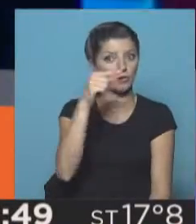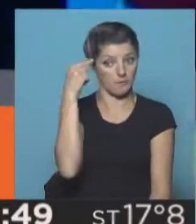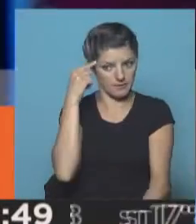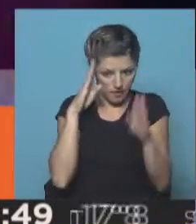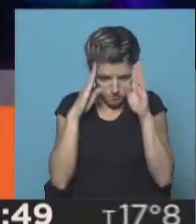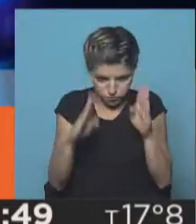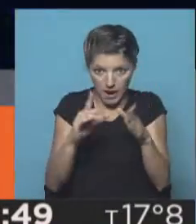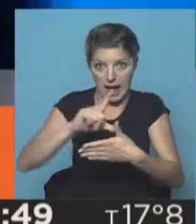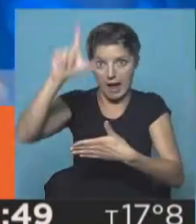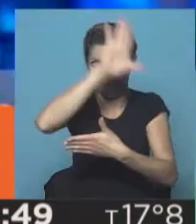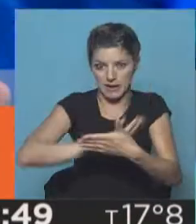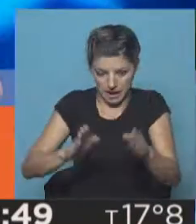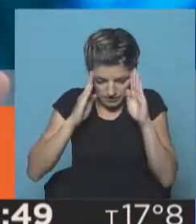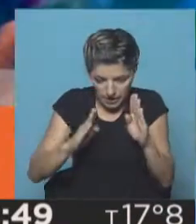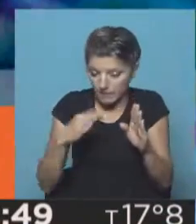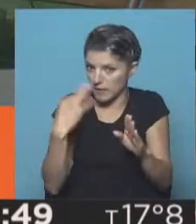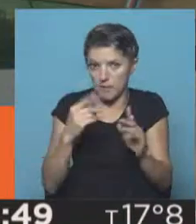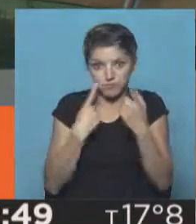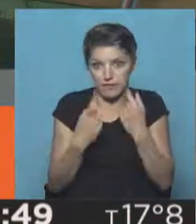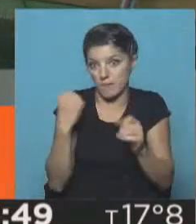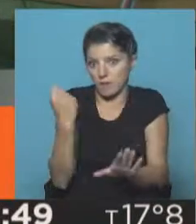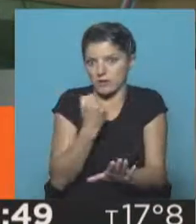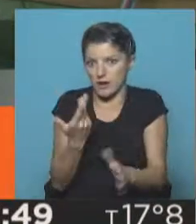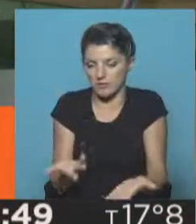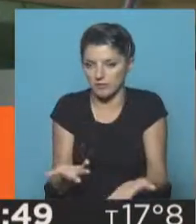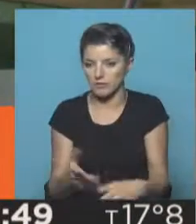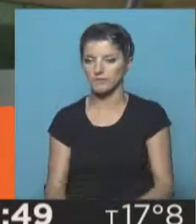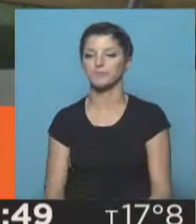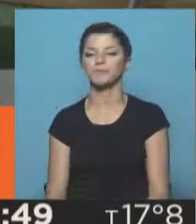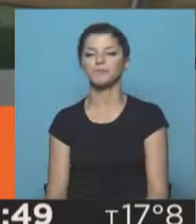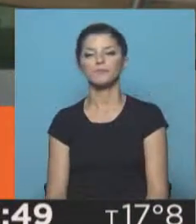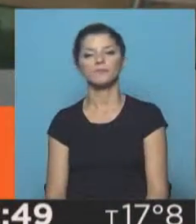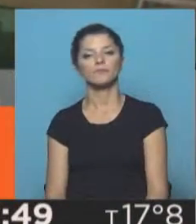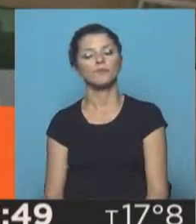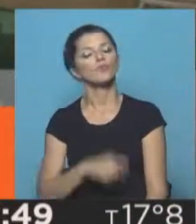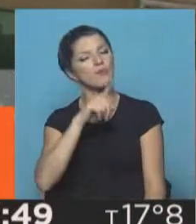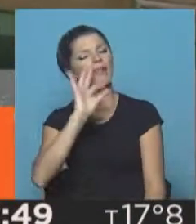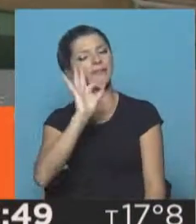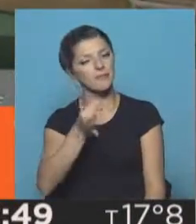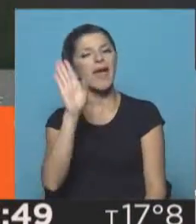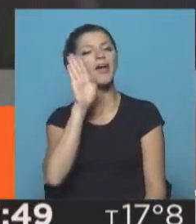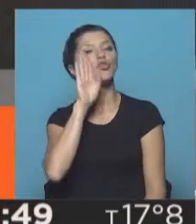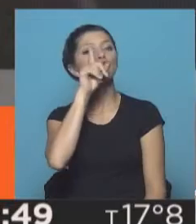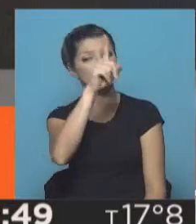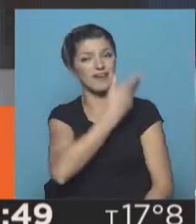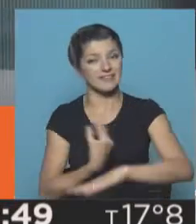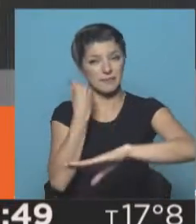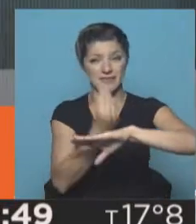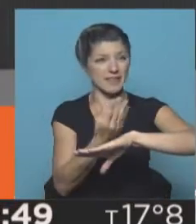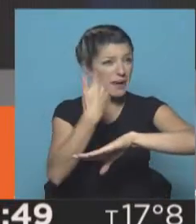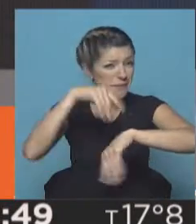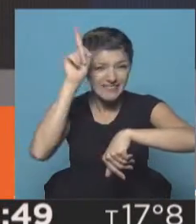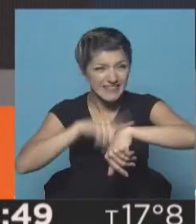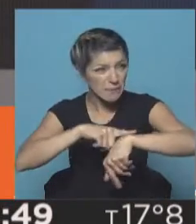totalmente alineada, para ellos es fundamental. Y usted sabe, Atilio, que Estados Unidos tiene al presidente que más tiempo en guerra ha estado en toda su